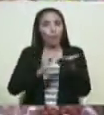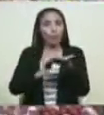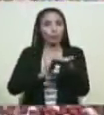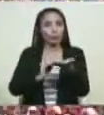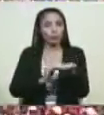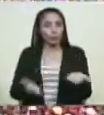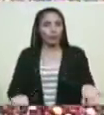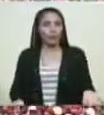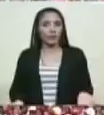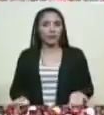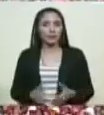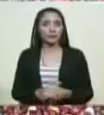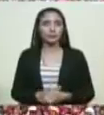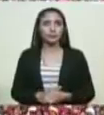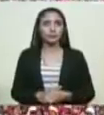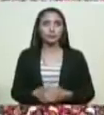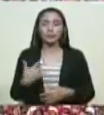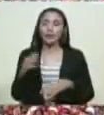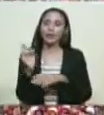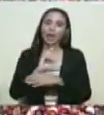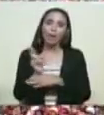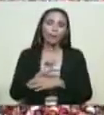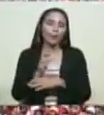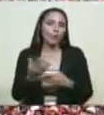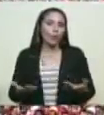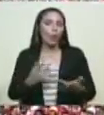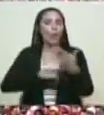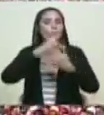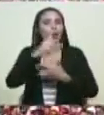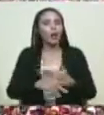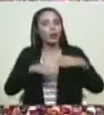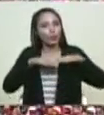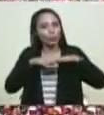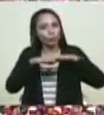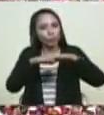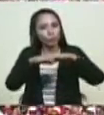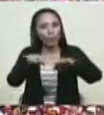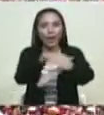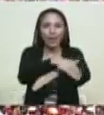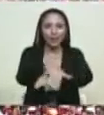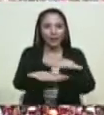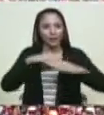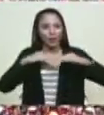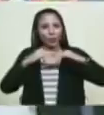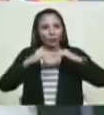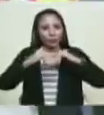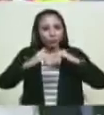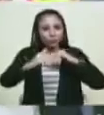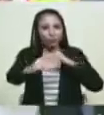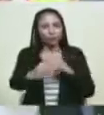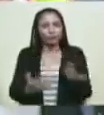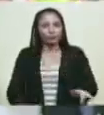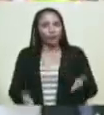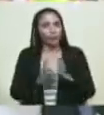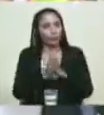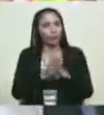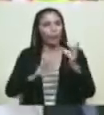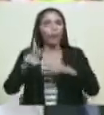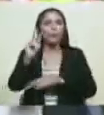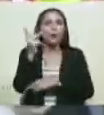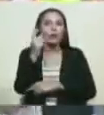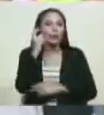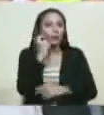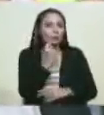Hay que adelantar inmediatamente un plan de asfalto de emergencia para todas las calles de la parroquia Sucre